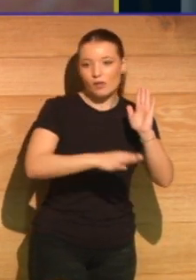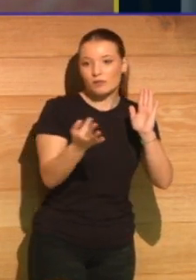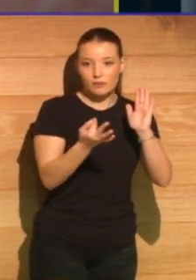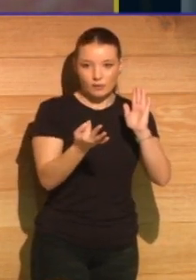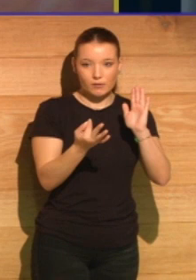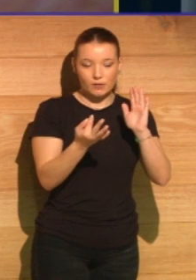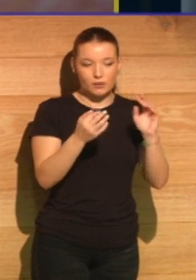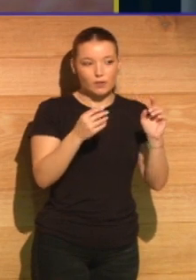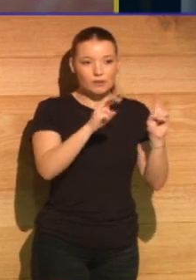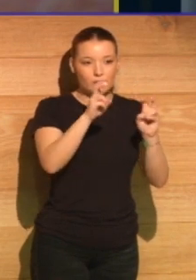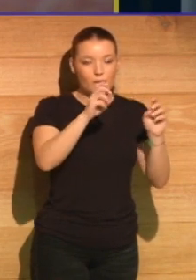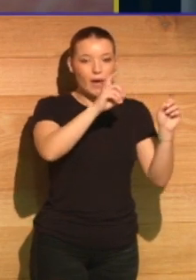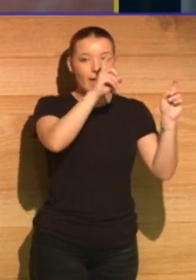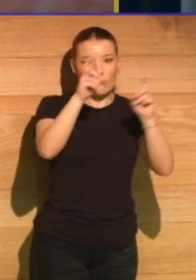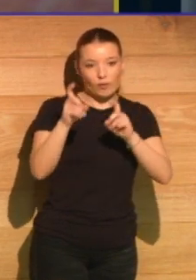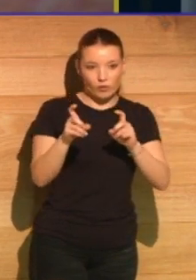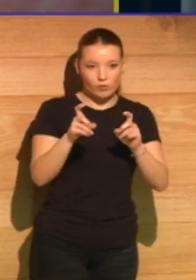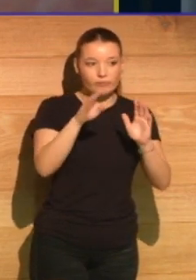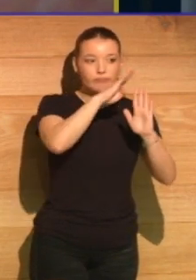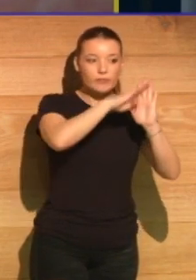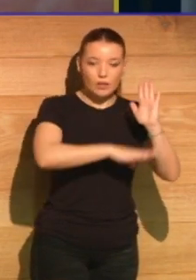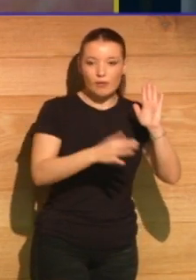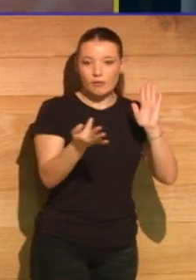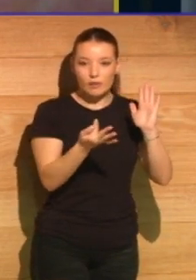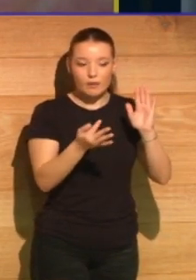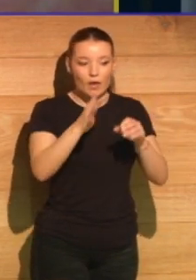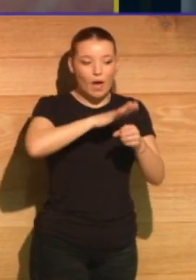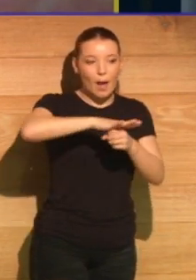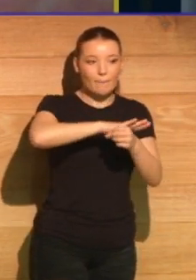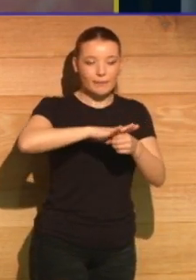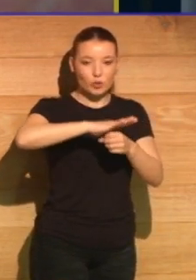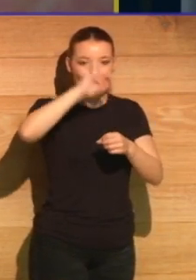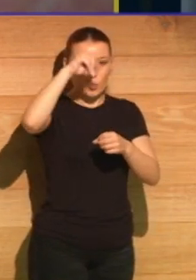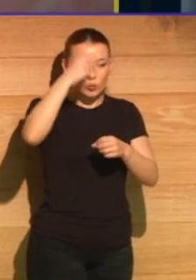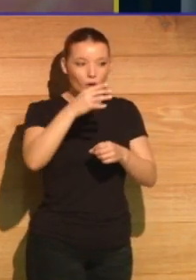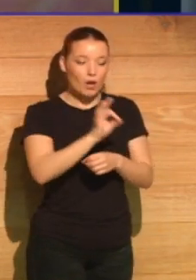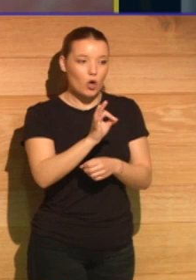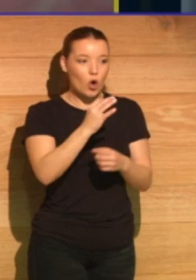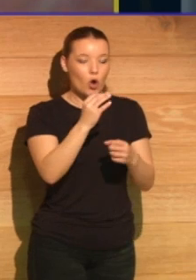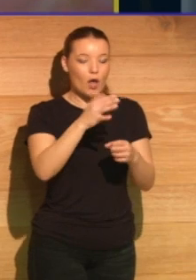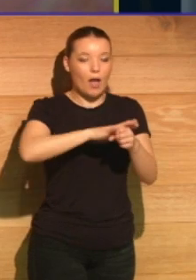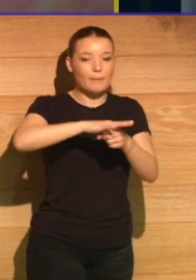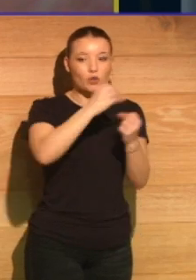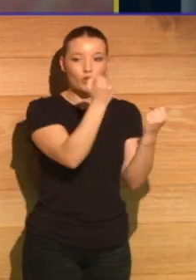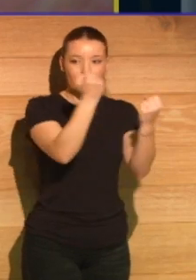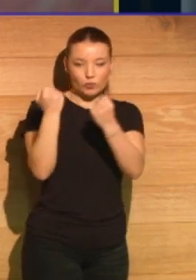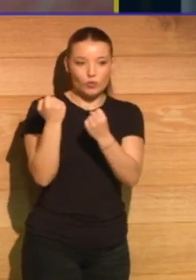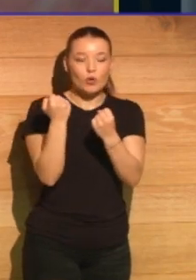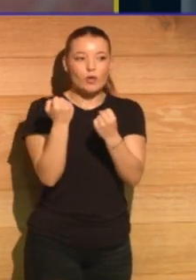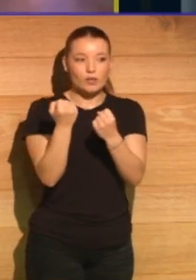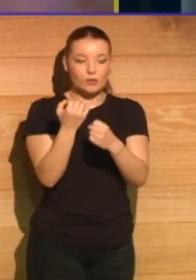sobre todo, empezando por ahí, pero a nivel cultural, a nivel de las instituciones, que implementen y